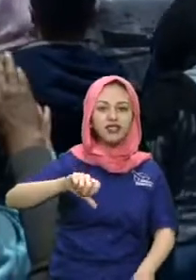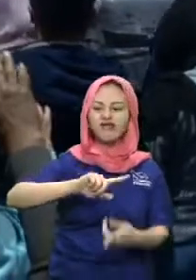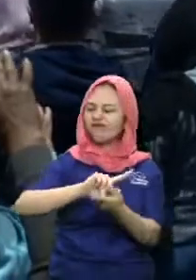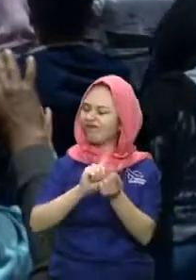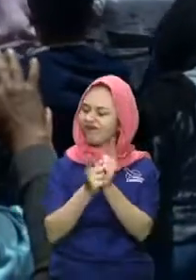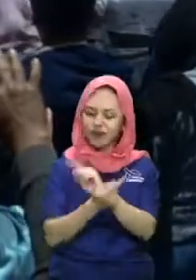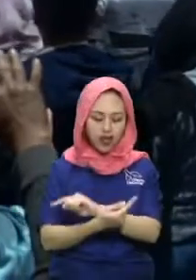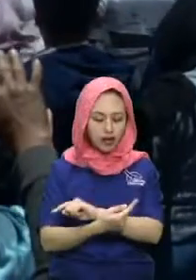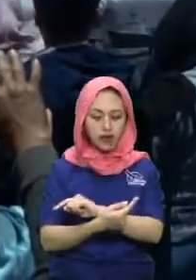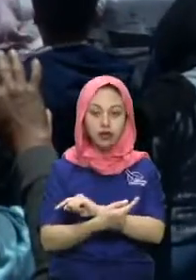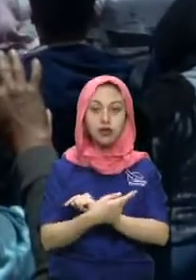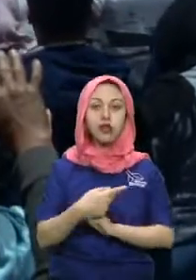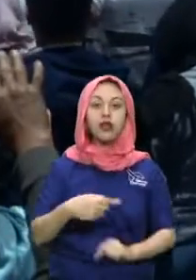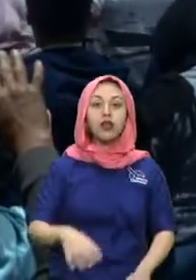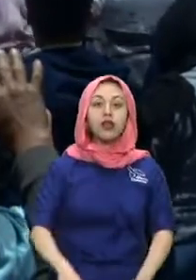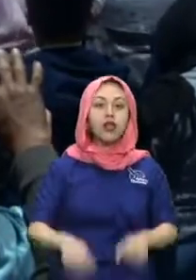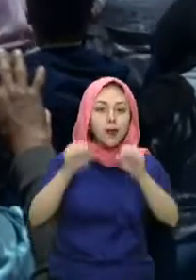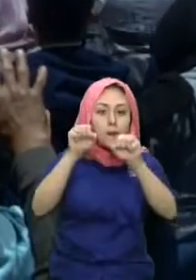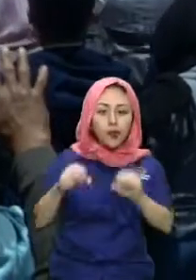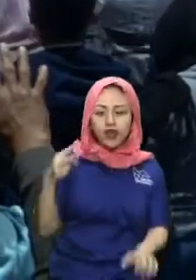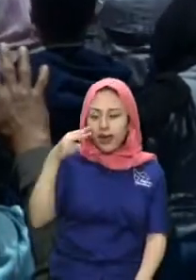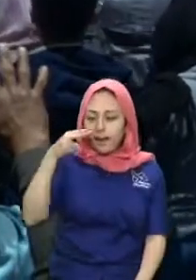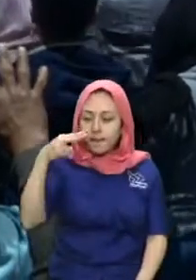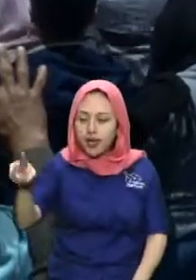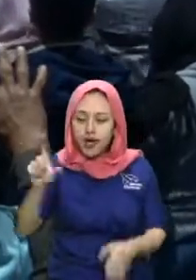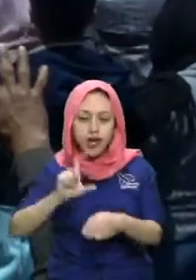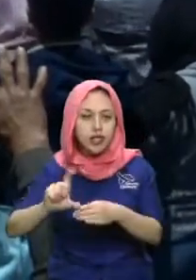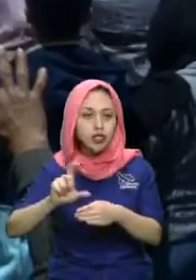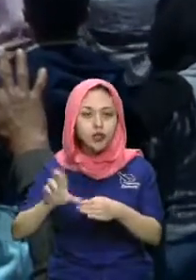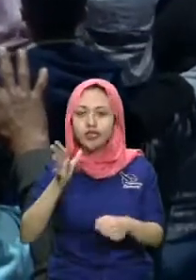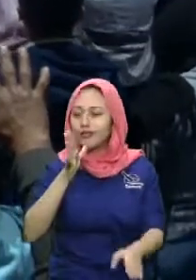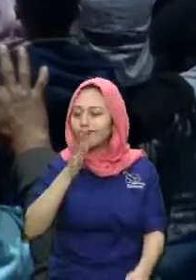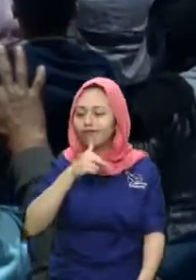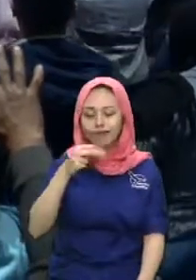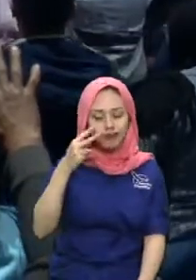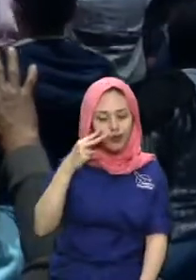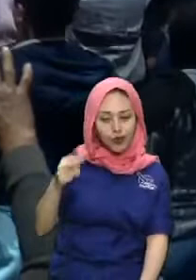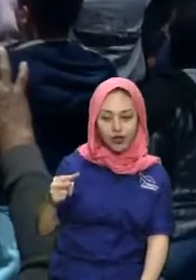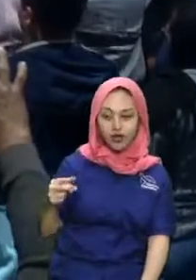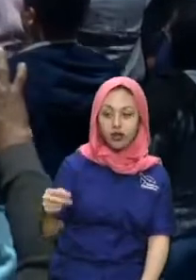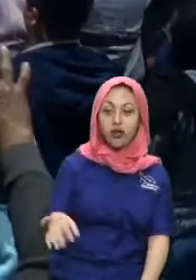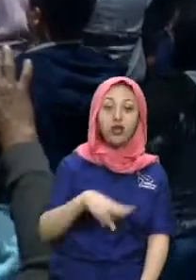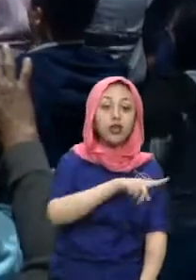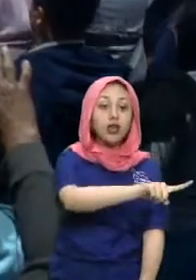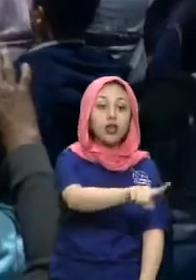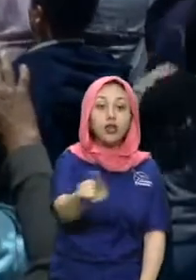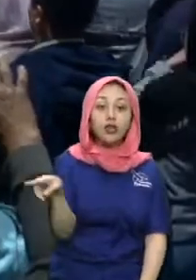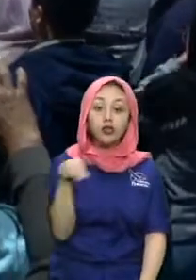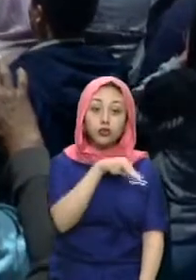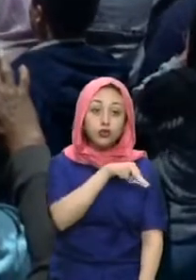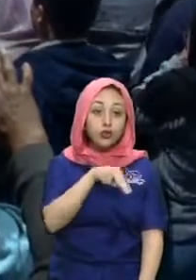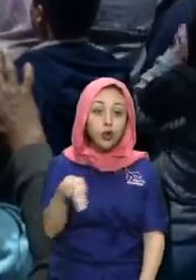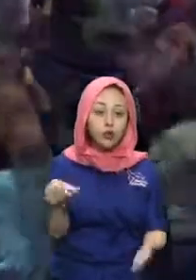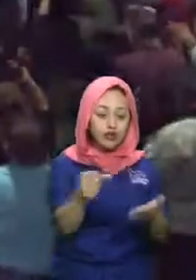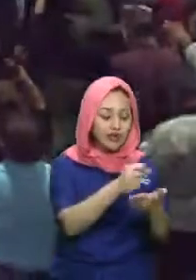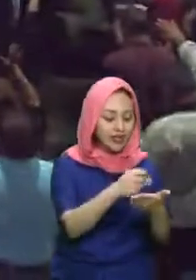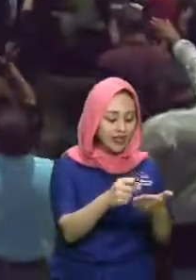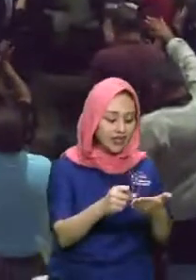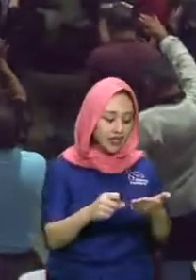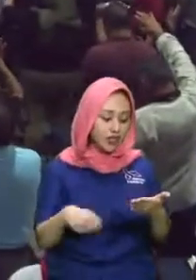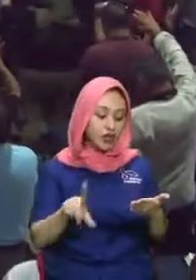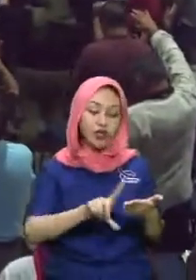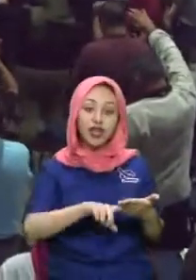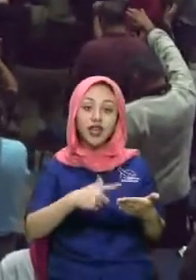que vean lo invisible, el que sus nombres sean escritos en el libro de la vida del Cordero que fue